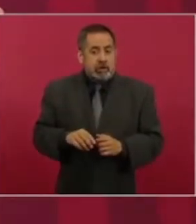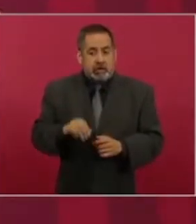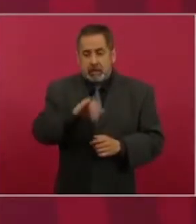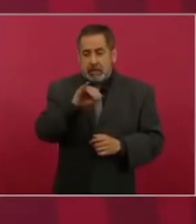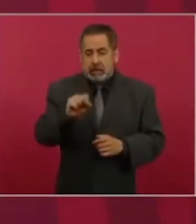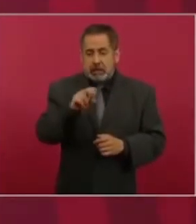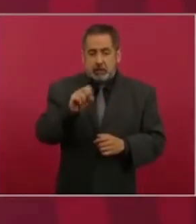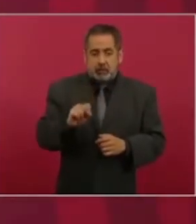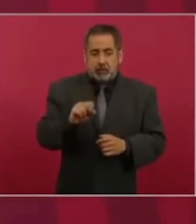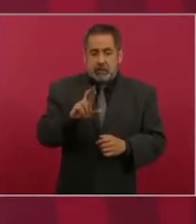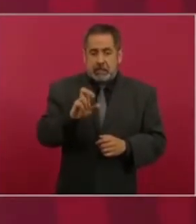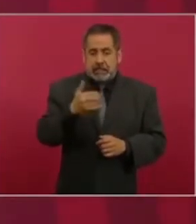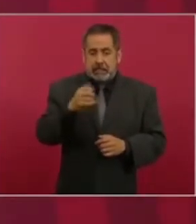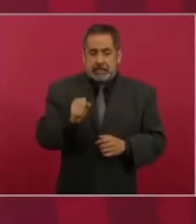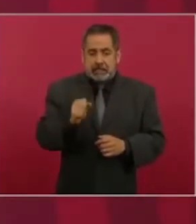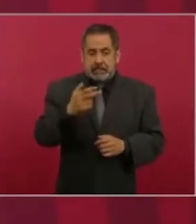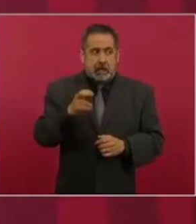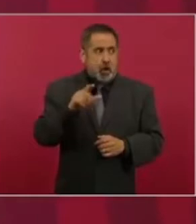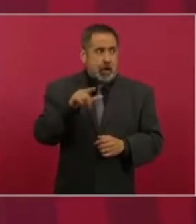Reyes Heroles,